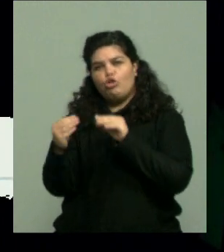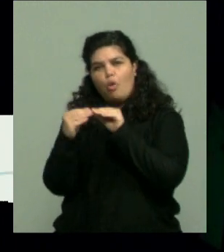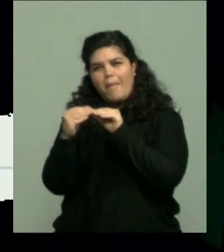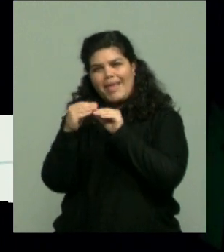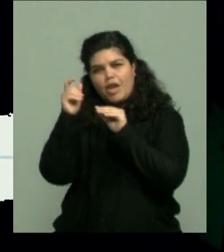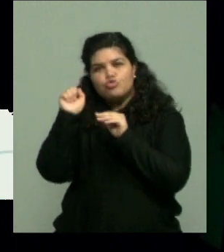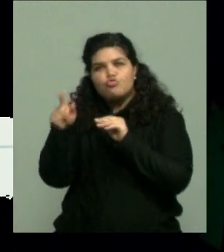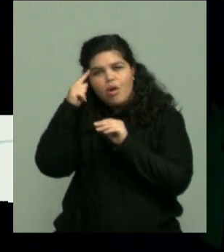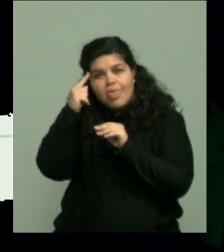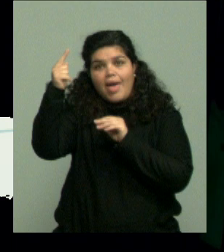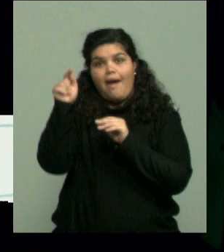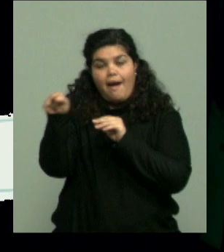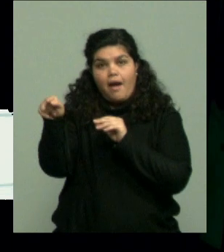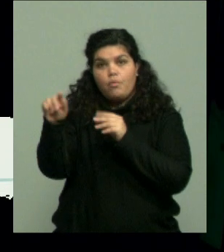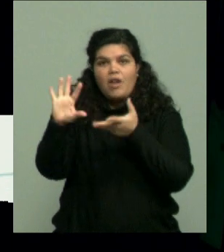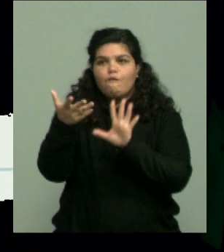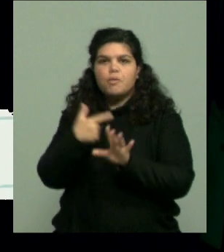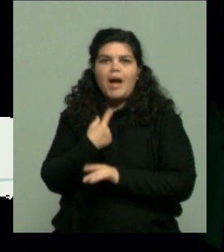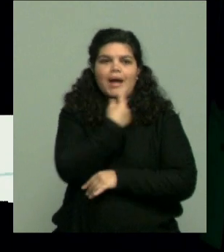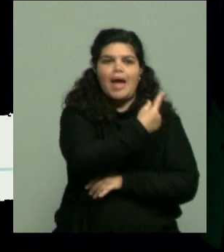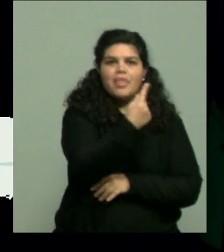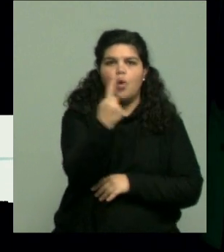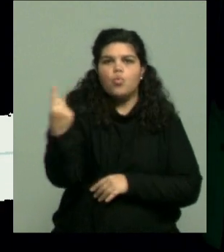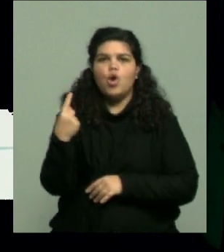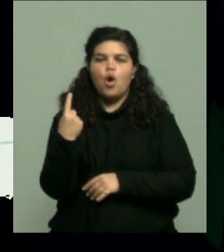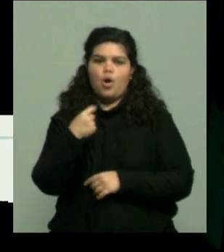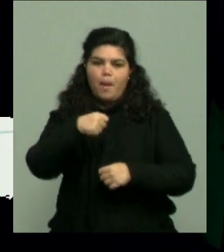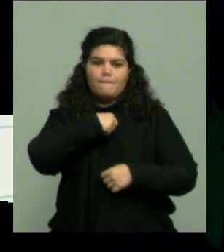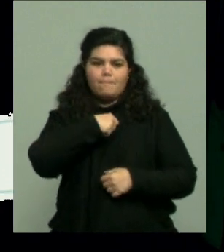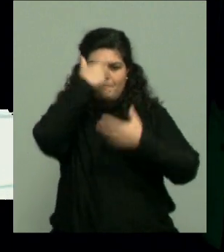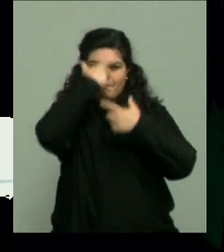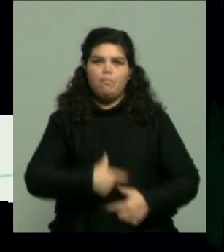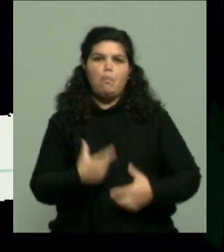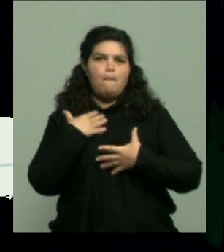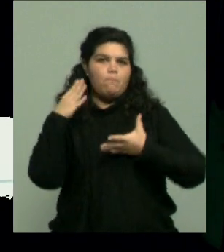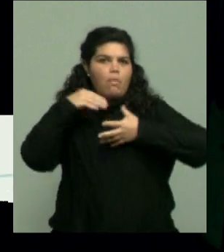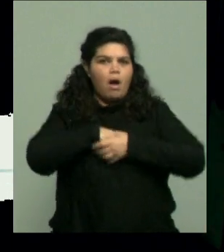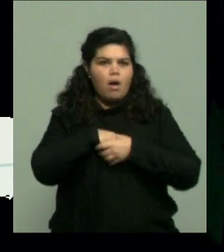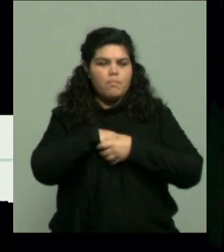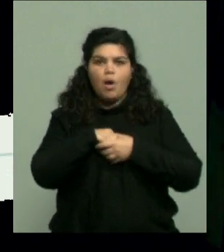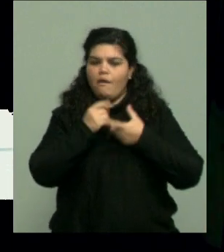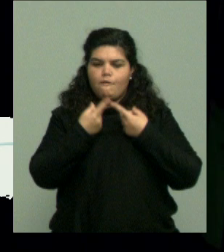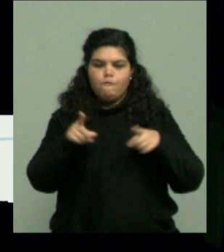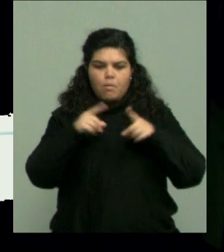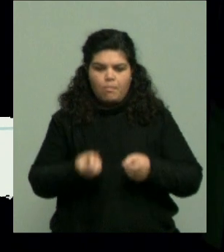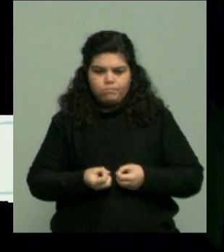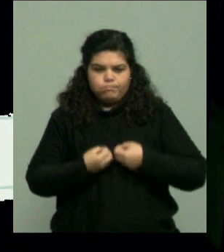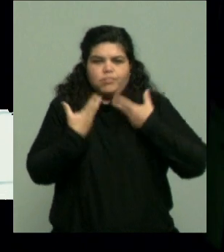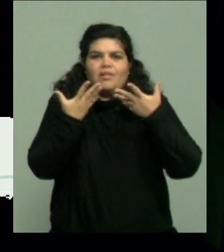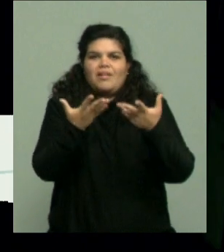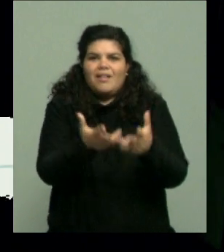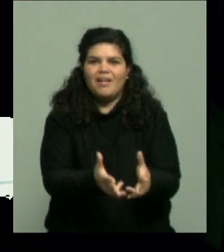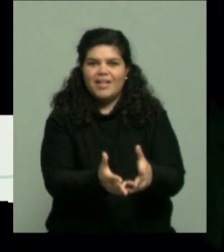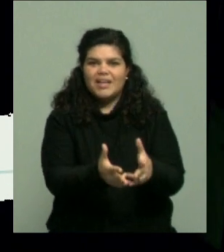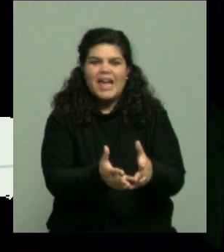Y es muy clara como la personalidad que tiene cada uno para componer, para su gusto, la estética que elige para la